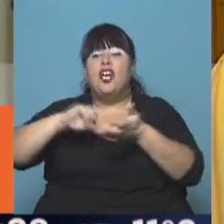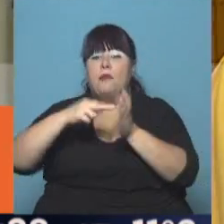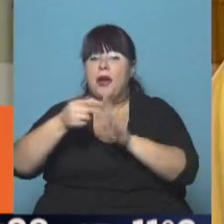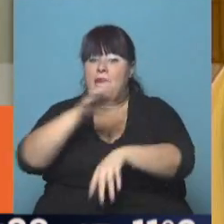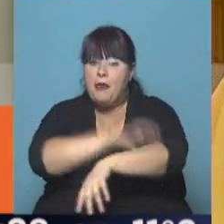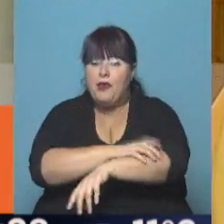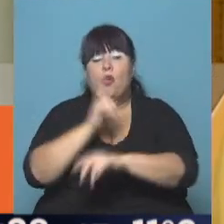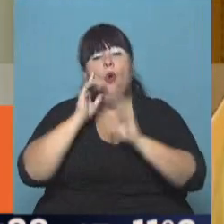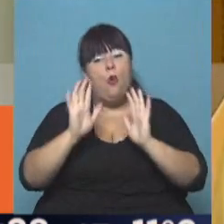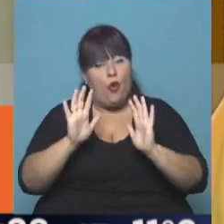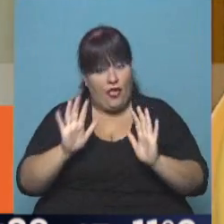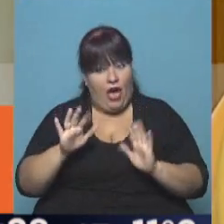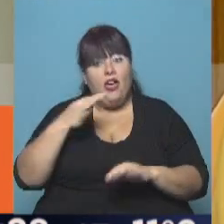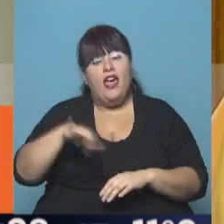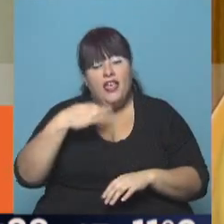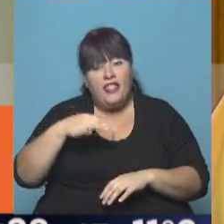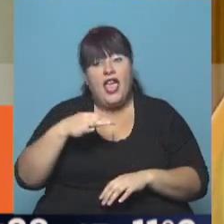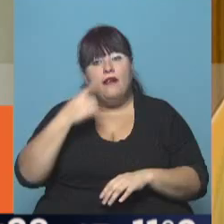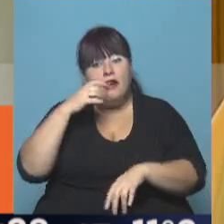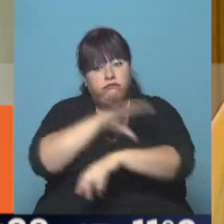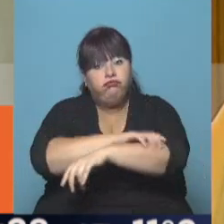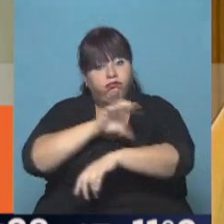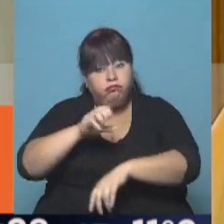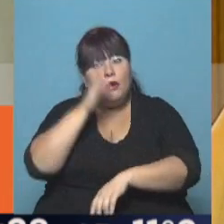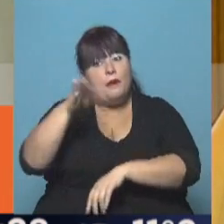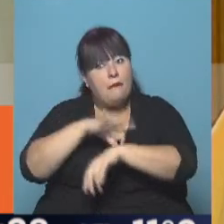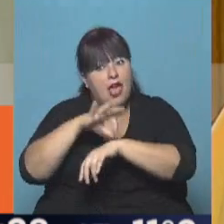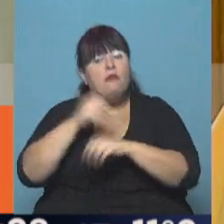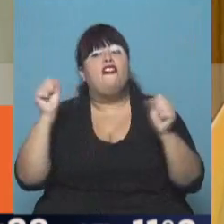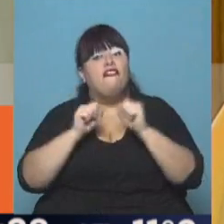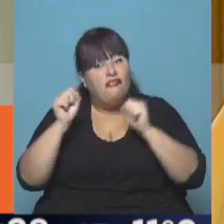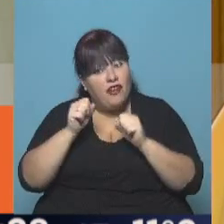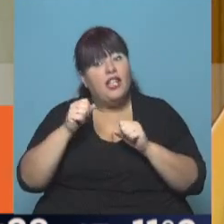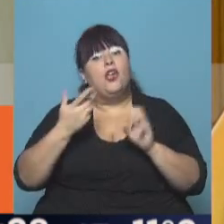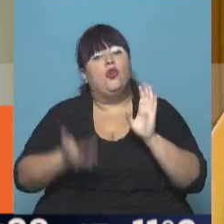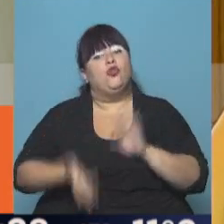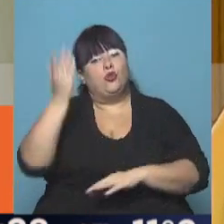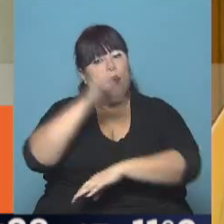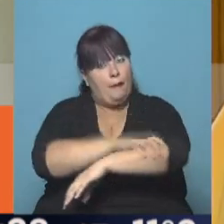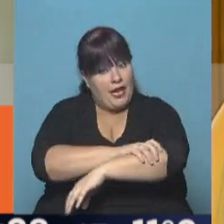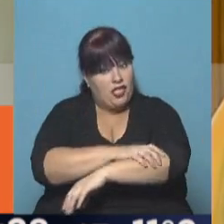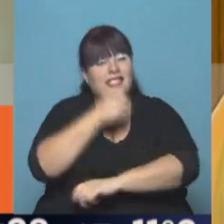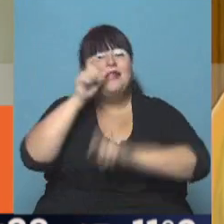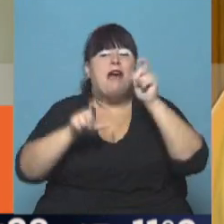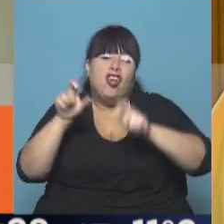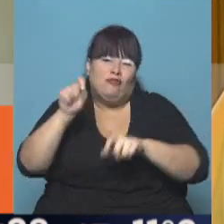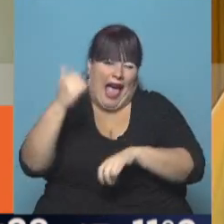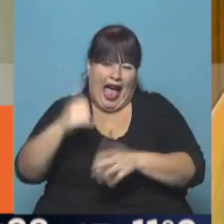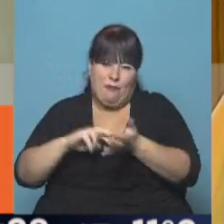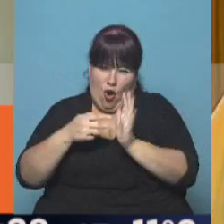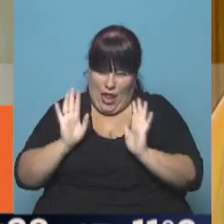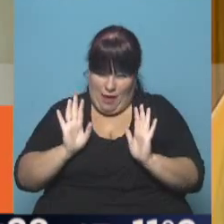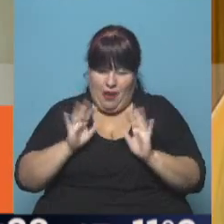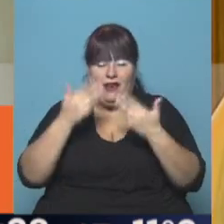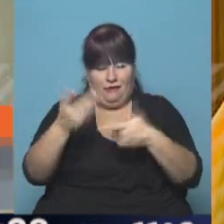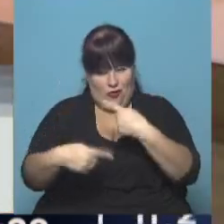problemas de presión arterial tienen que controlarse ir al médico porque el frío dice hace subir la presión en aquellas personas por supuesto que tienen problemas